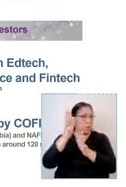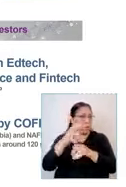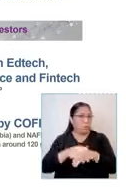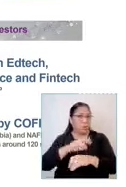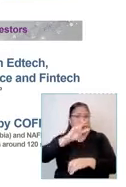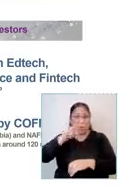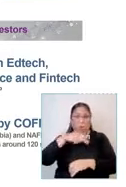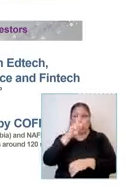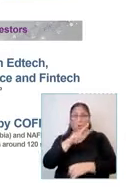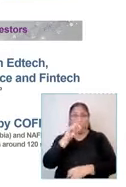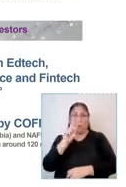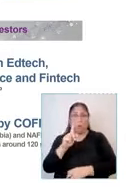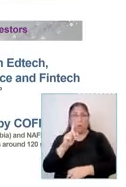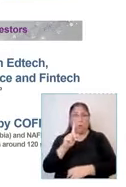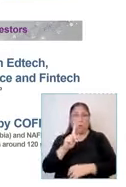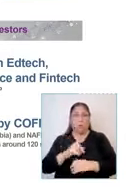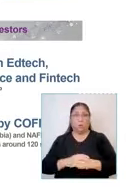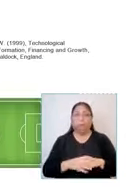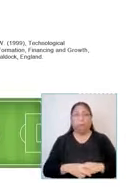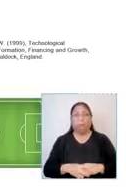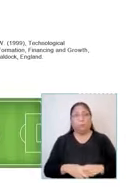2021.